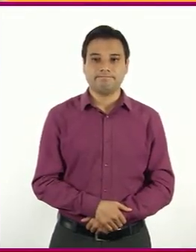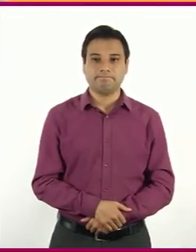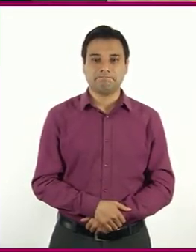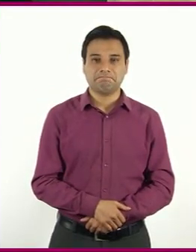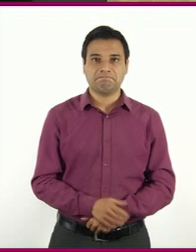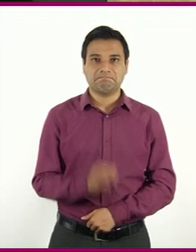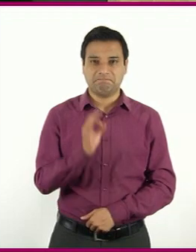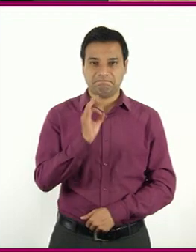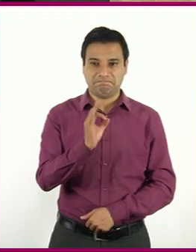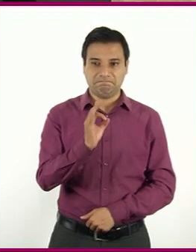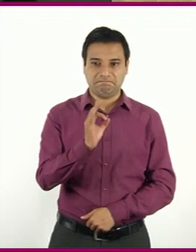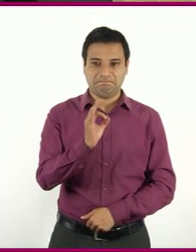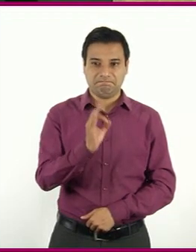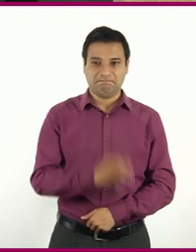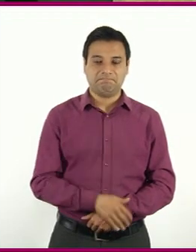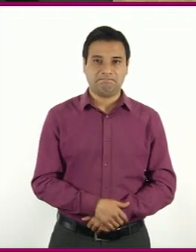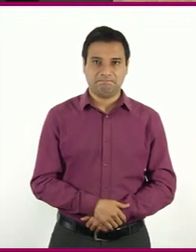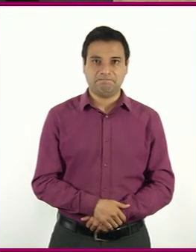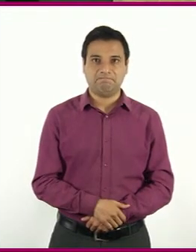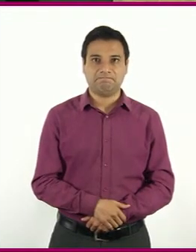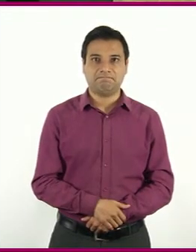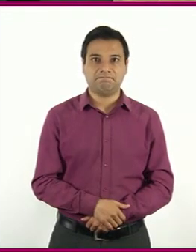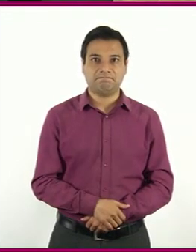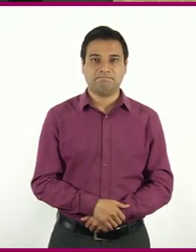Perfecto. Cambiamos.